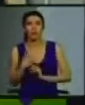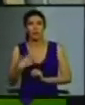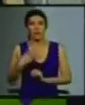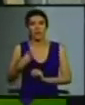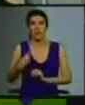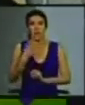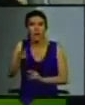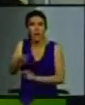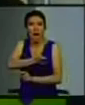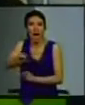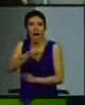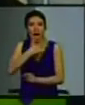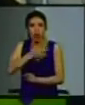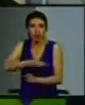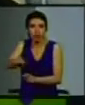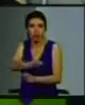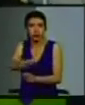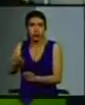mientras llegaban los